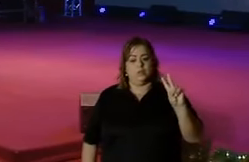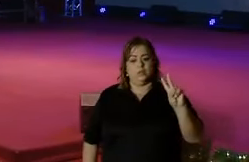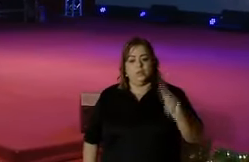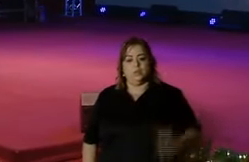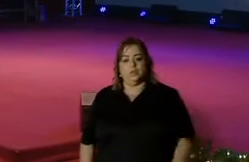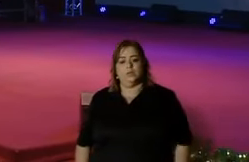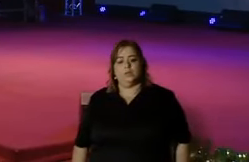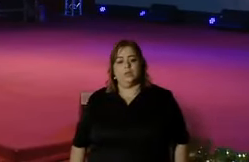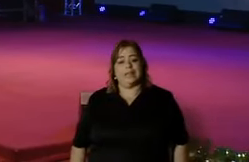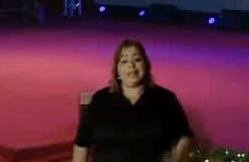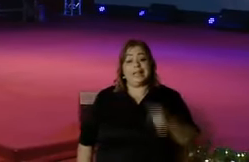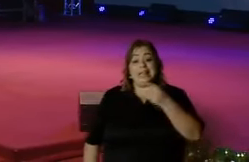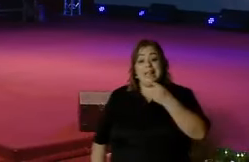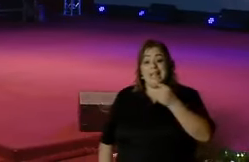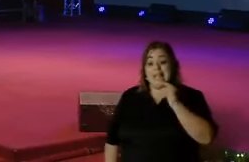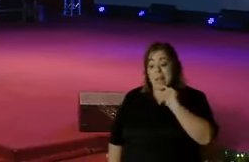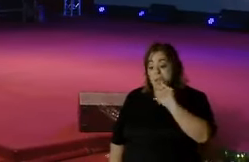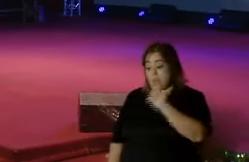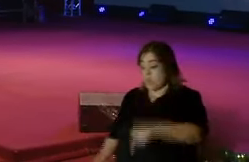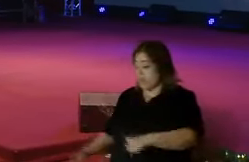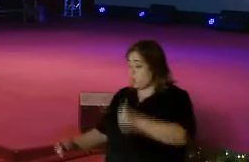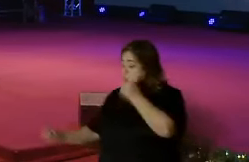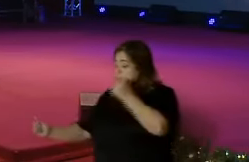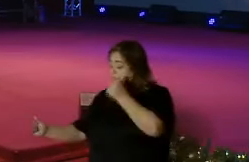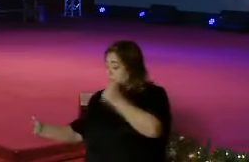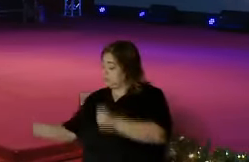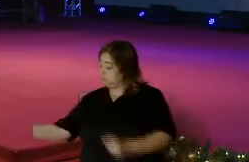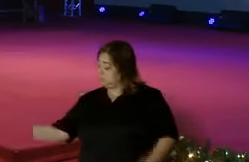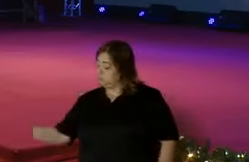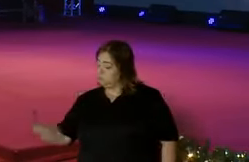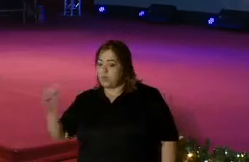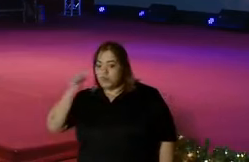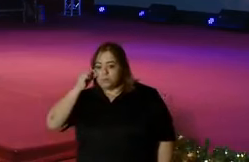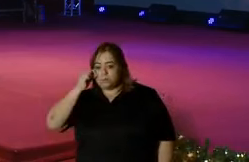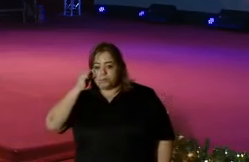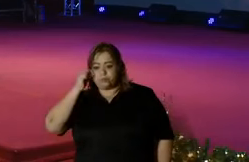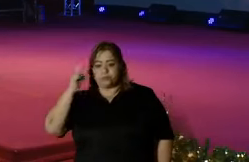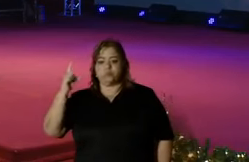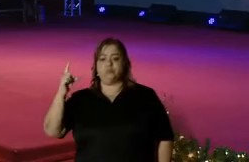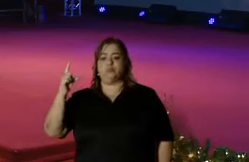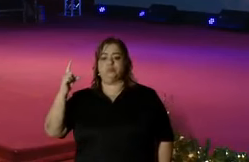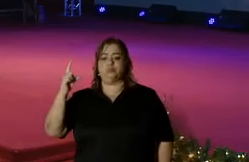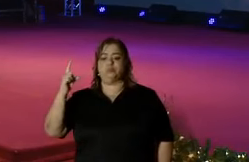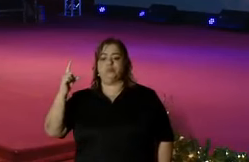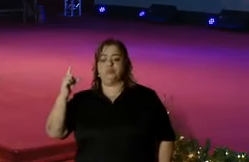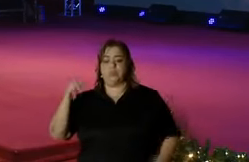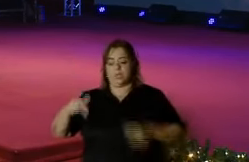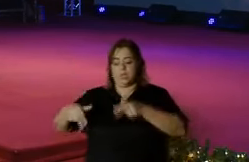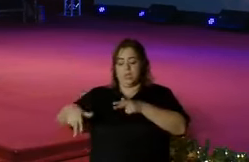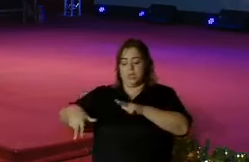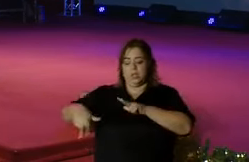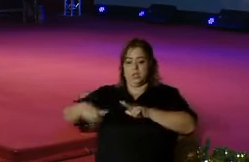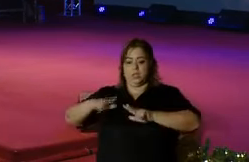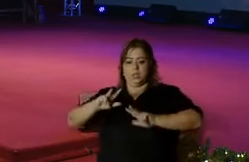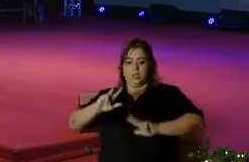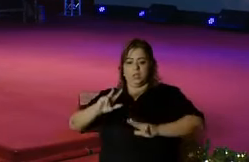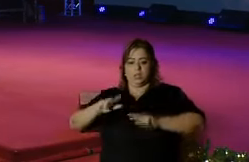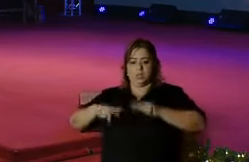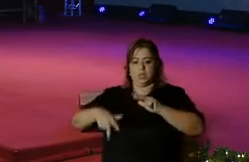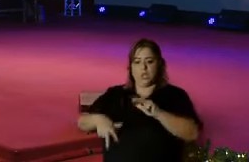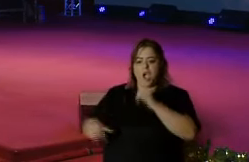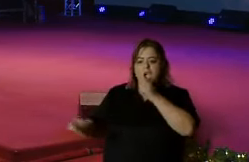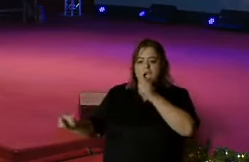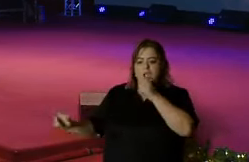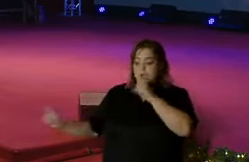Y luego la niña se levantó y andaba, pues tenía 12